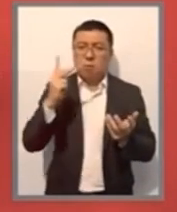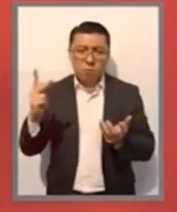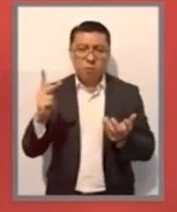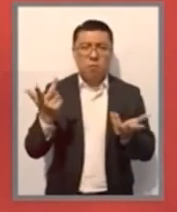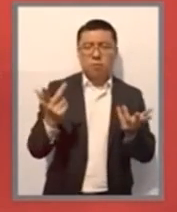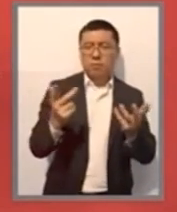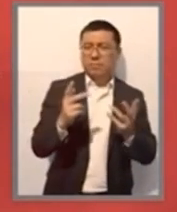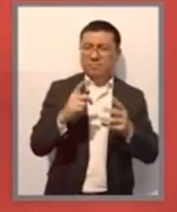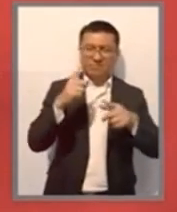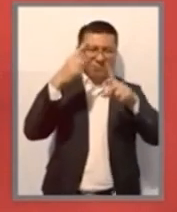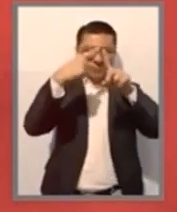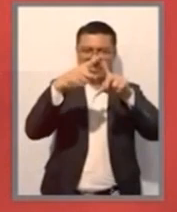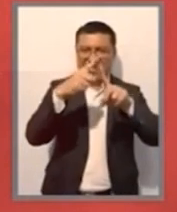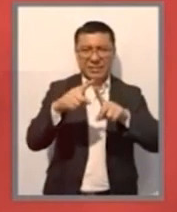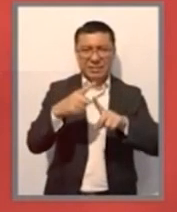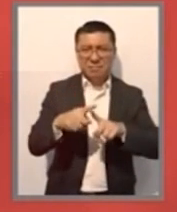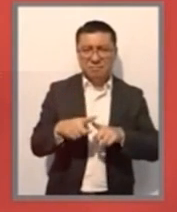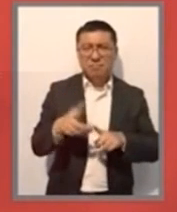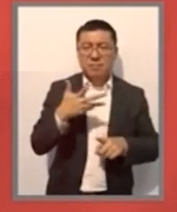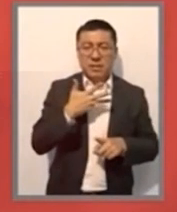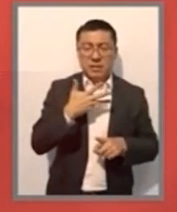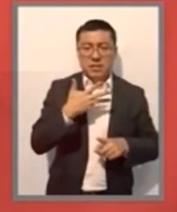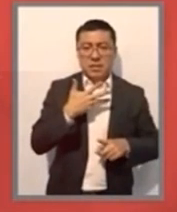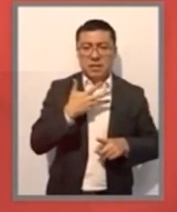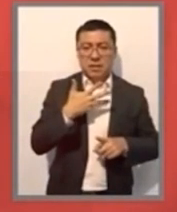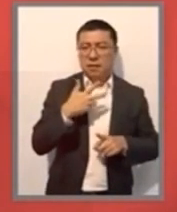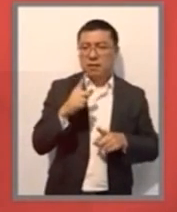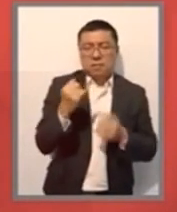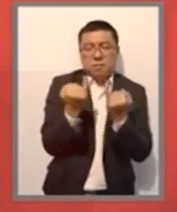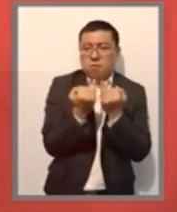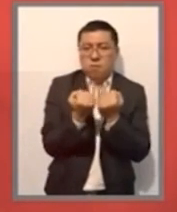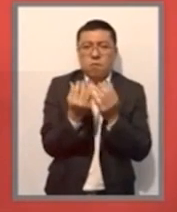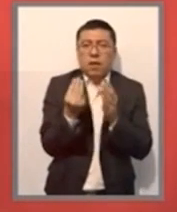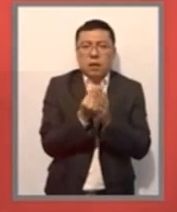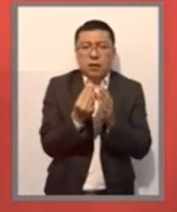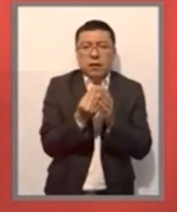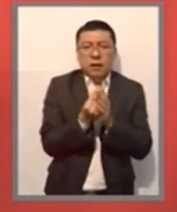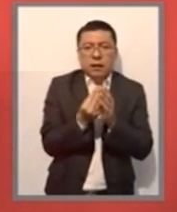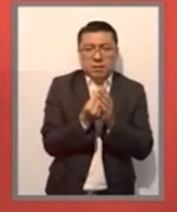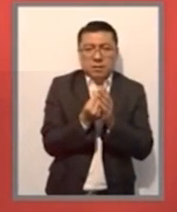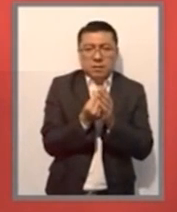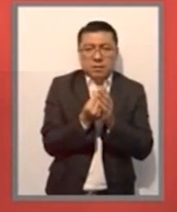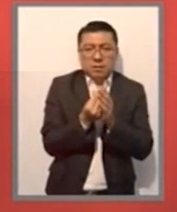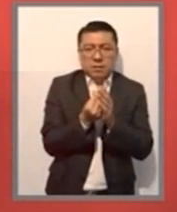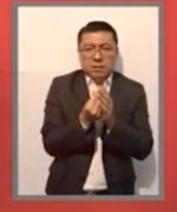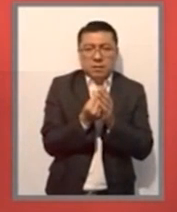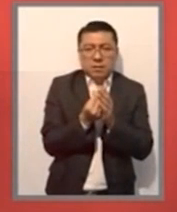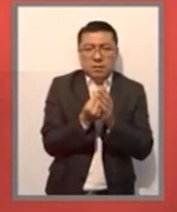ciudadanos en redes sociales. Para Señal Informativa, Julio Ríos.